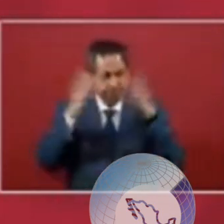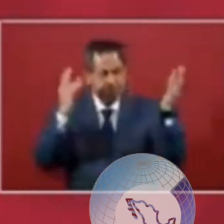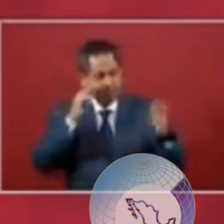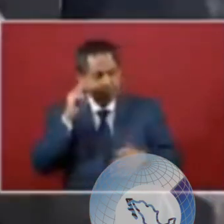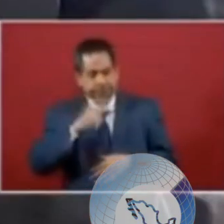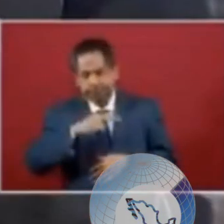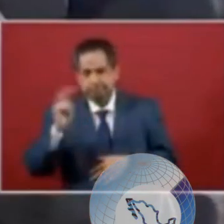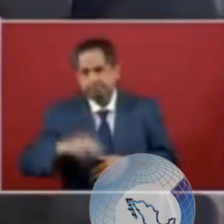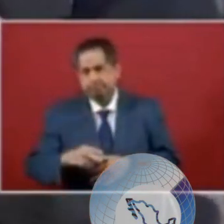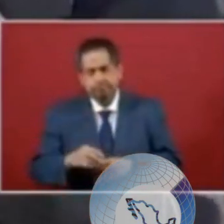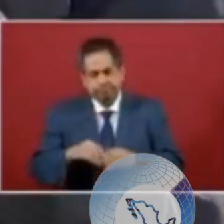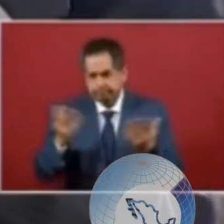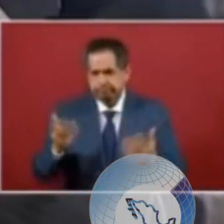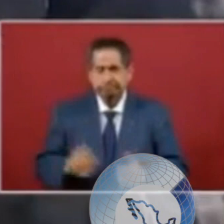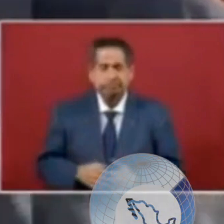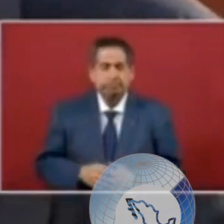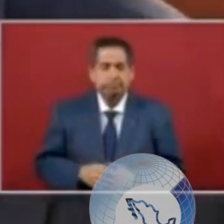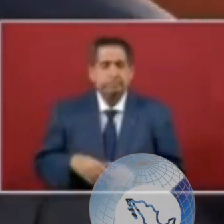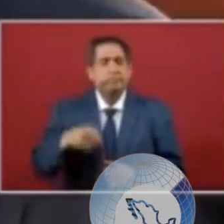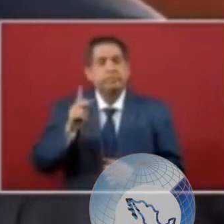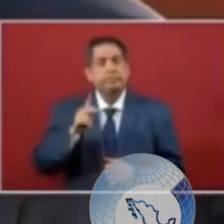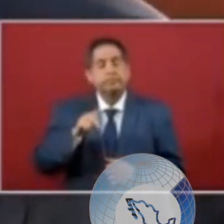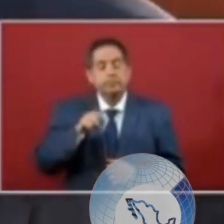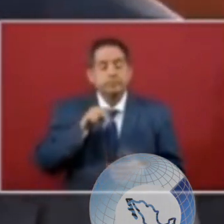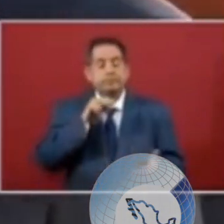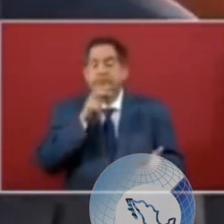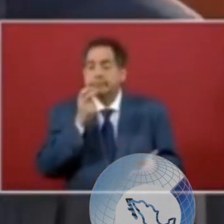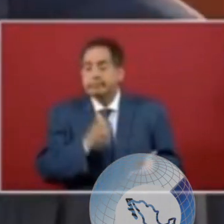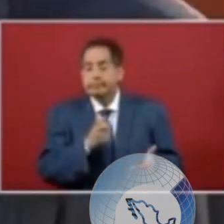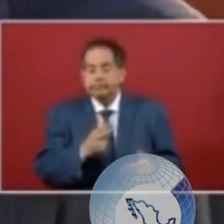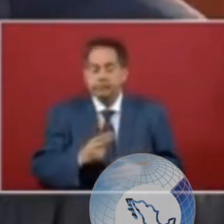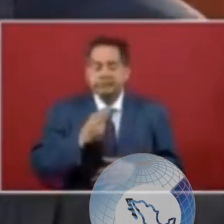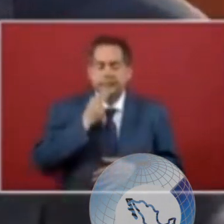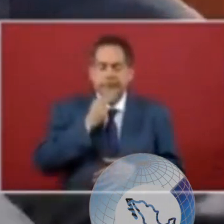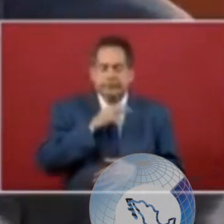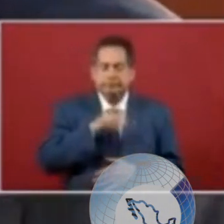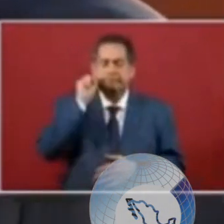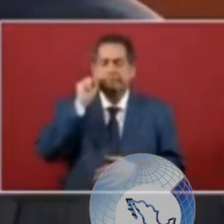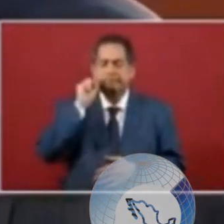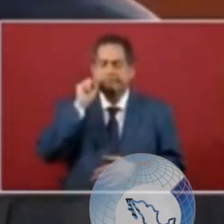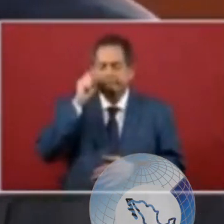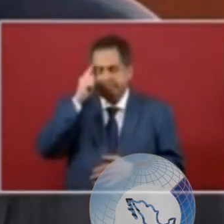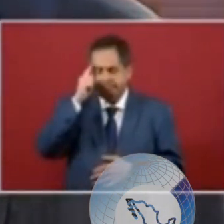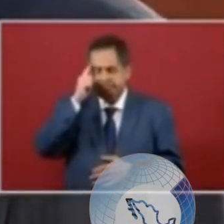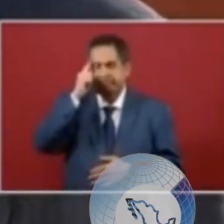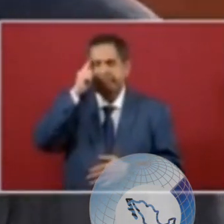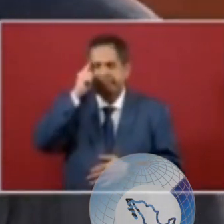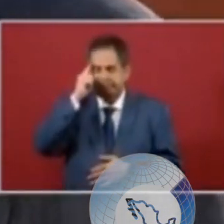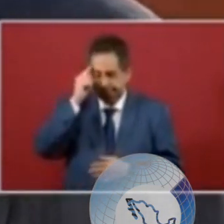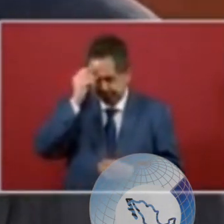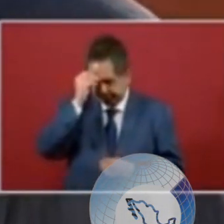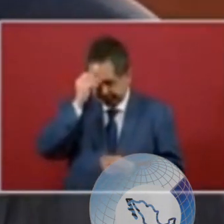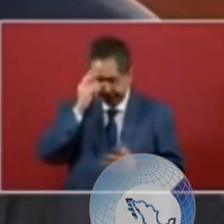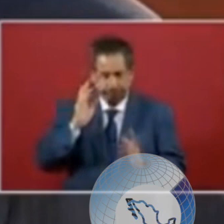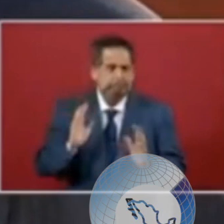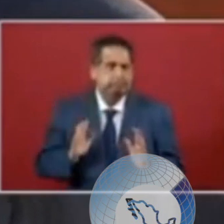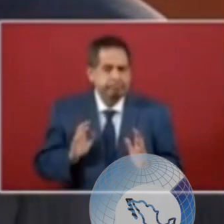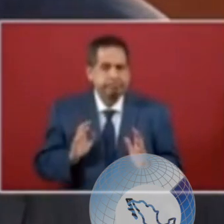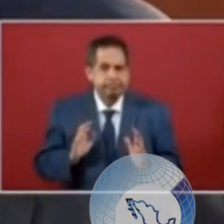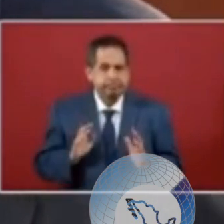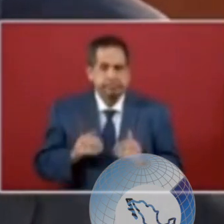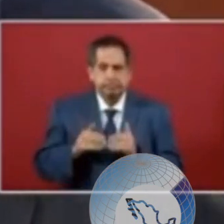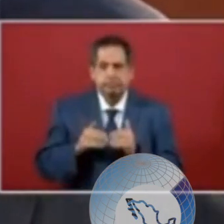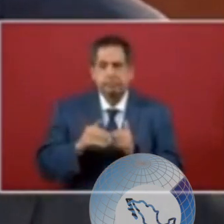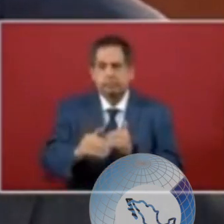pero que nos sirva de punto de referencia el